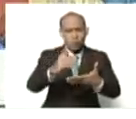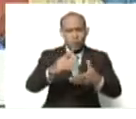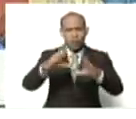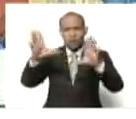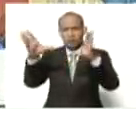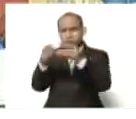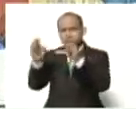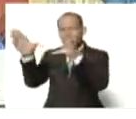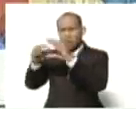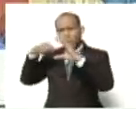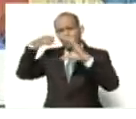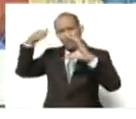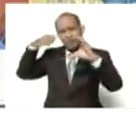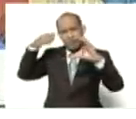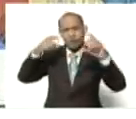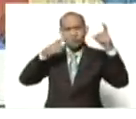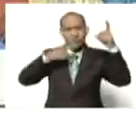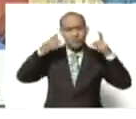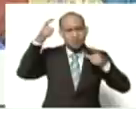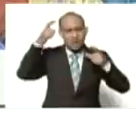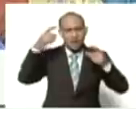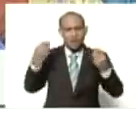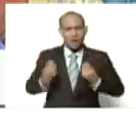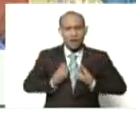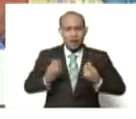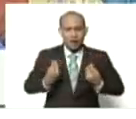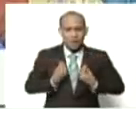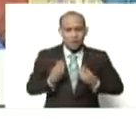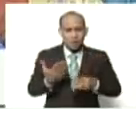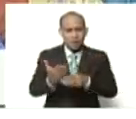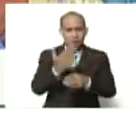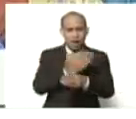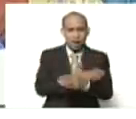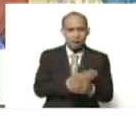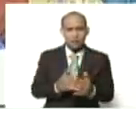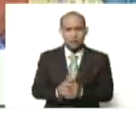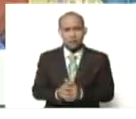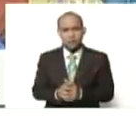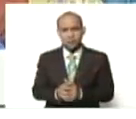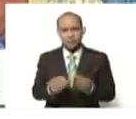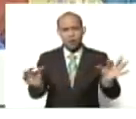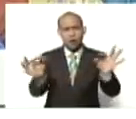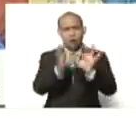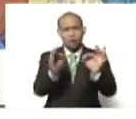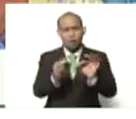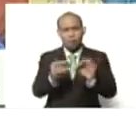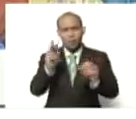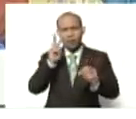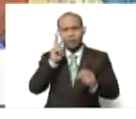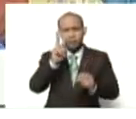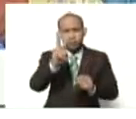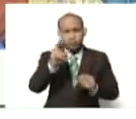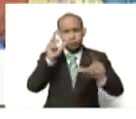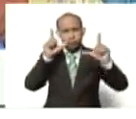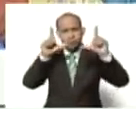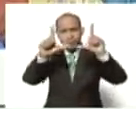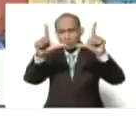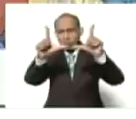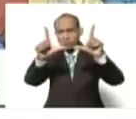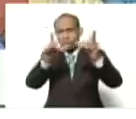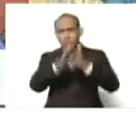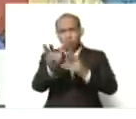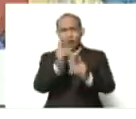diversas etapas de la vida del comandante. Y además un conjunto de piezas audiovisuales para las